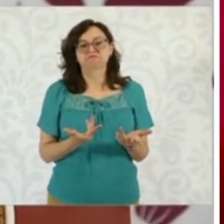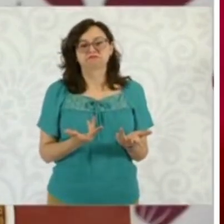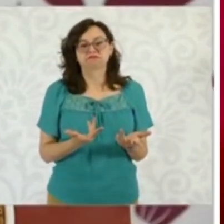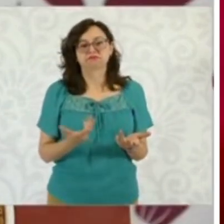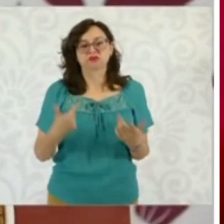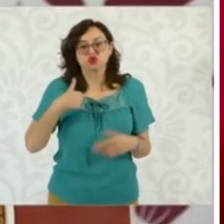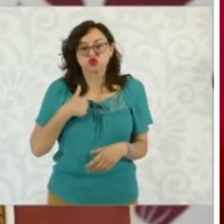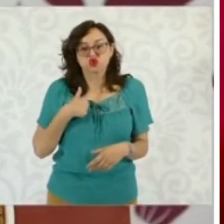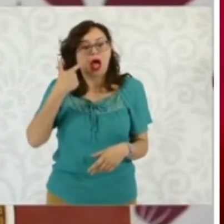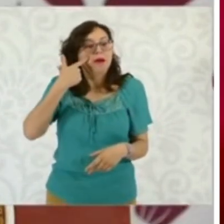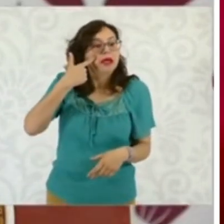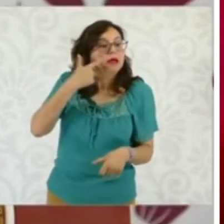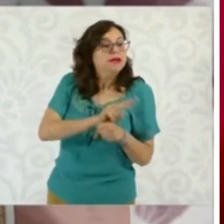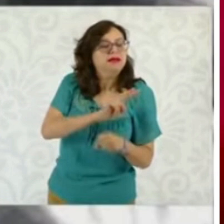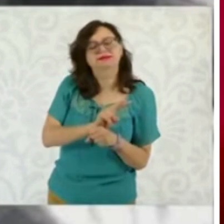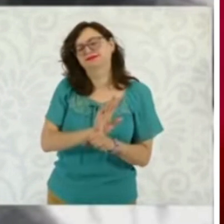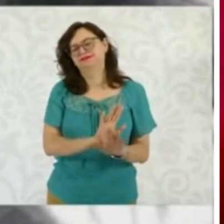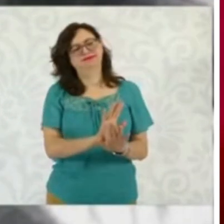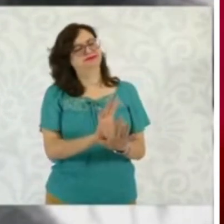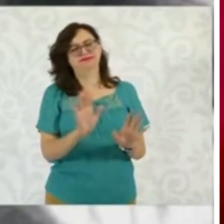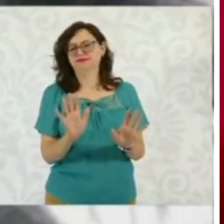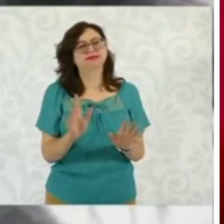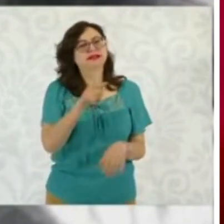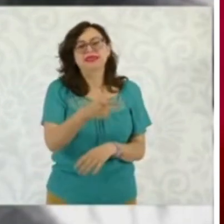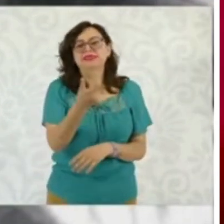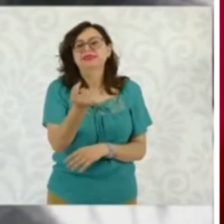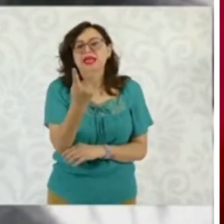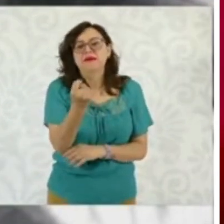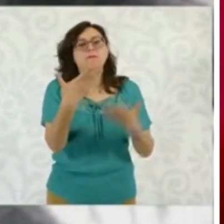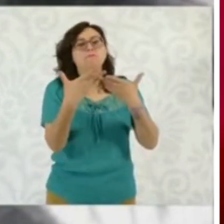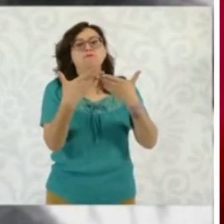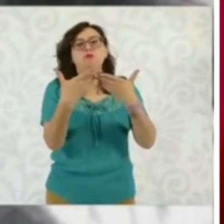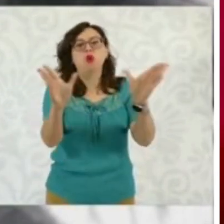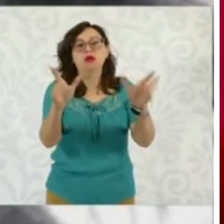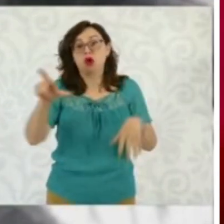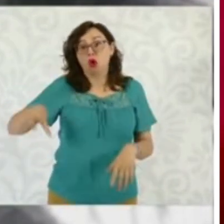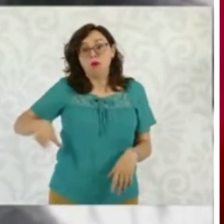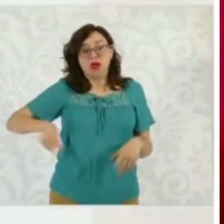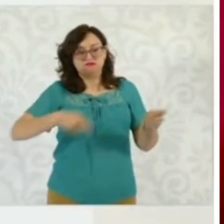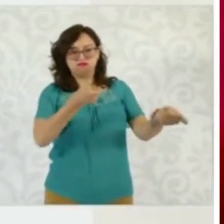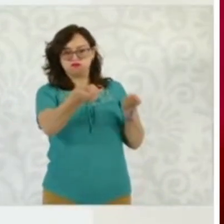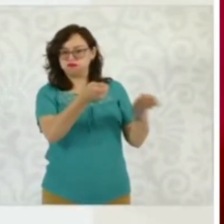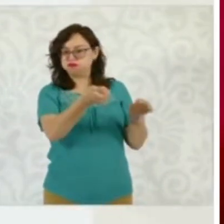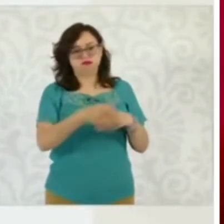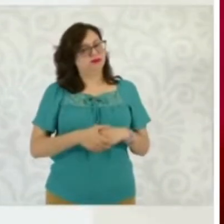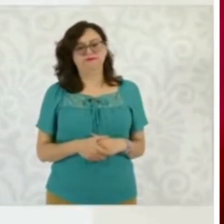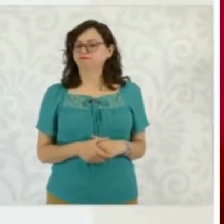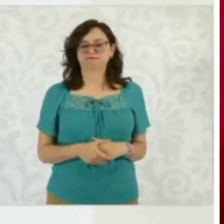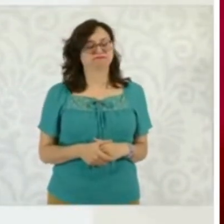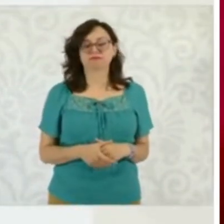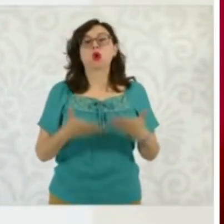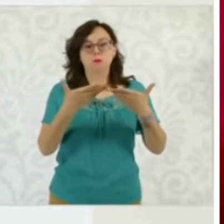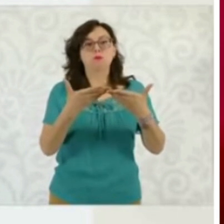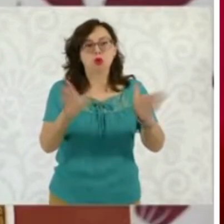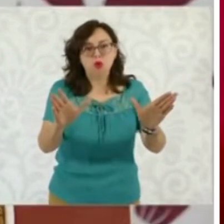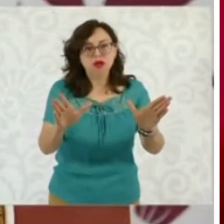como presidenta no tiene por qué estarse metiendo, porque son canales públicos, no son canales de difusión del gobierno, que es distinto, porque público quiere decir